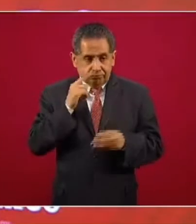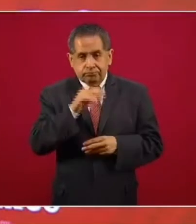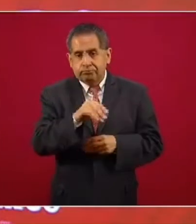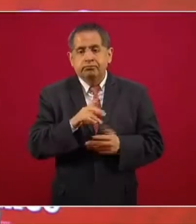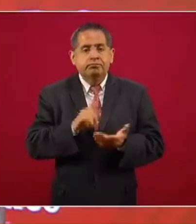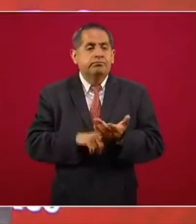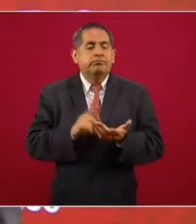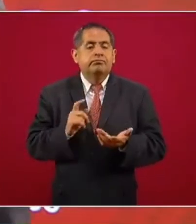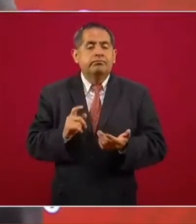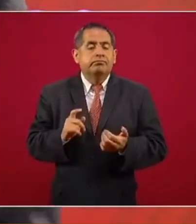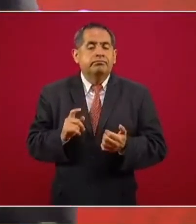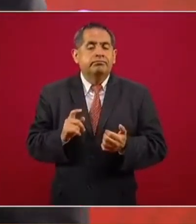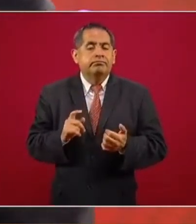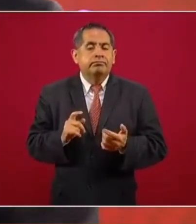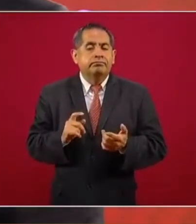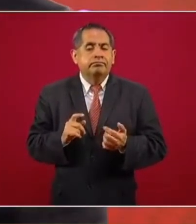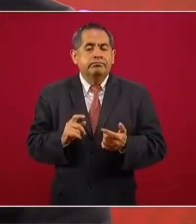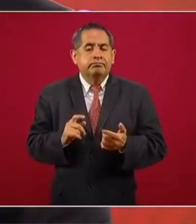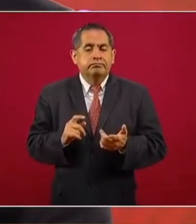siendo